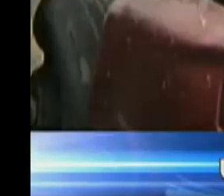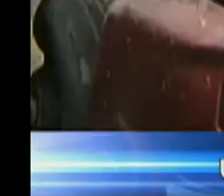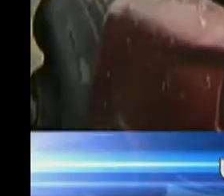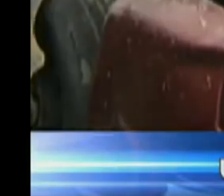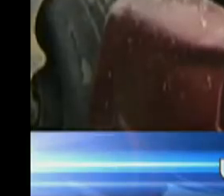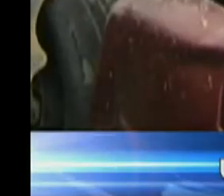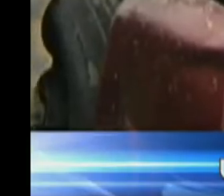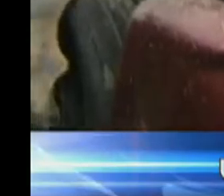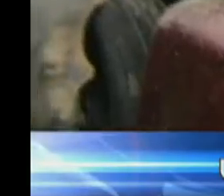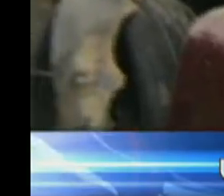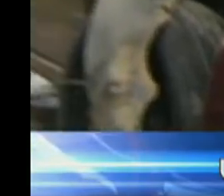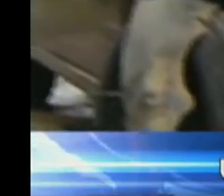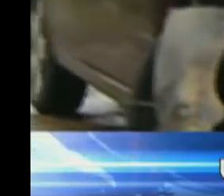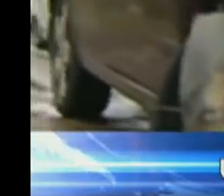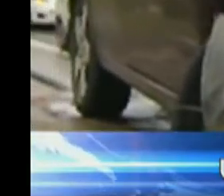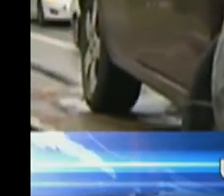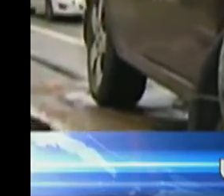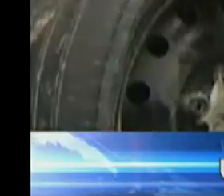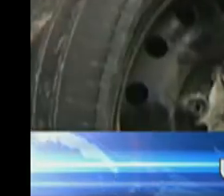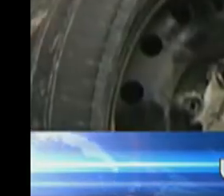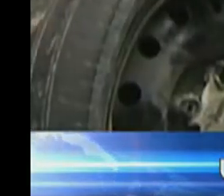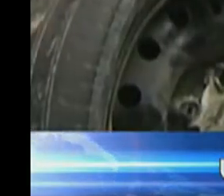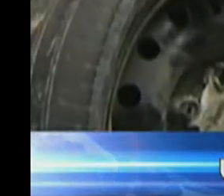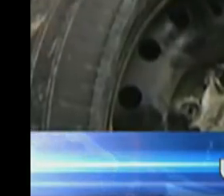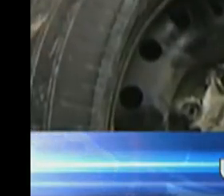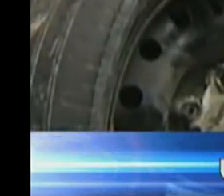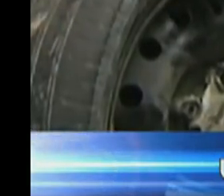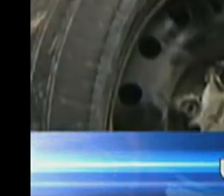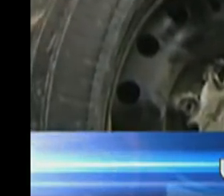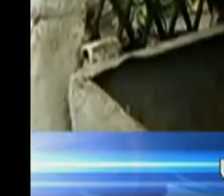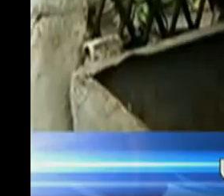de este nuevo percance vial.